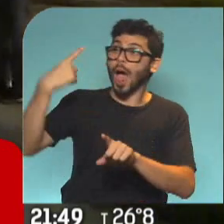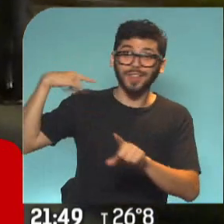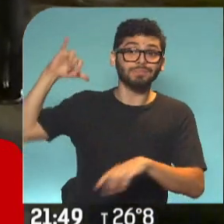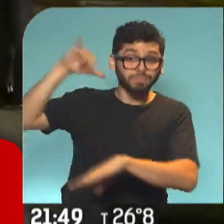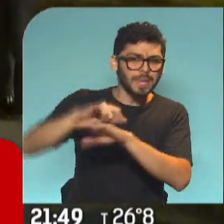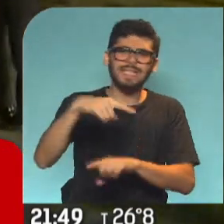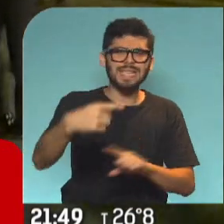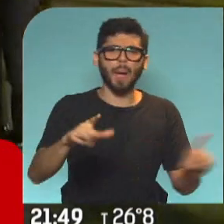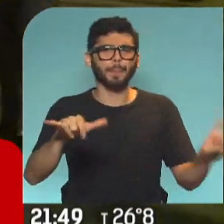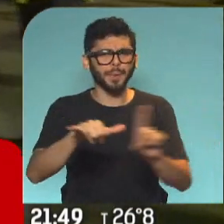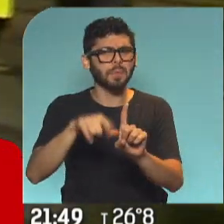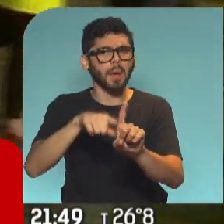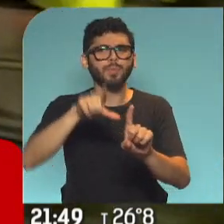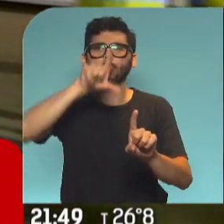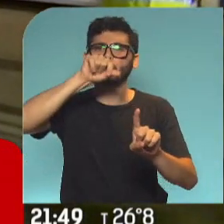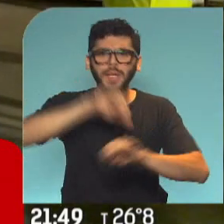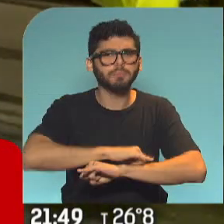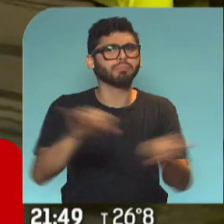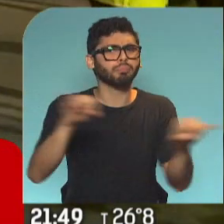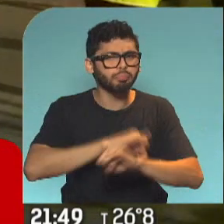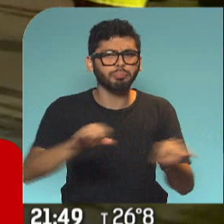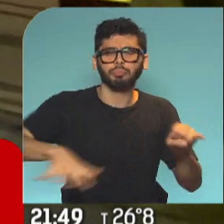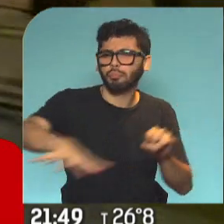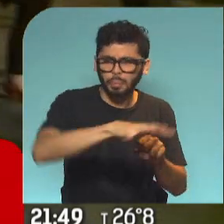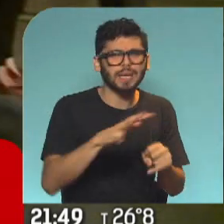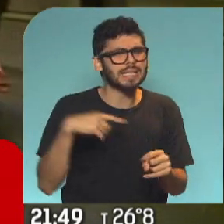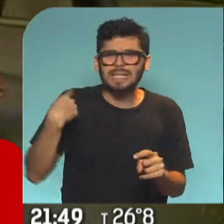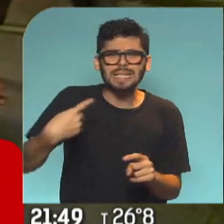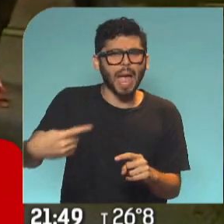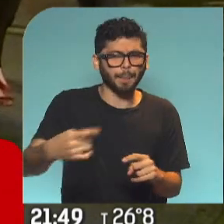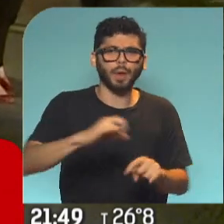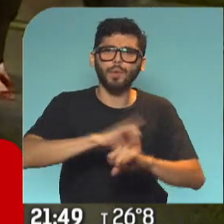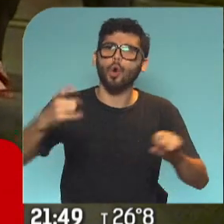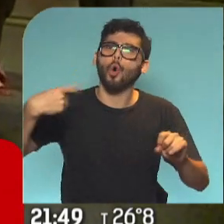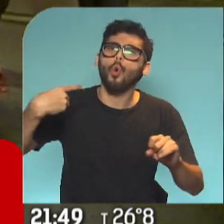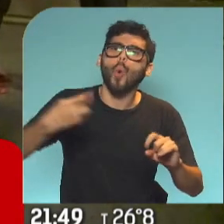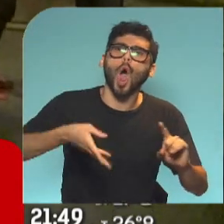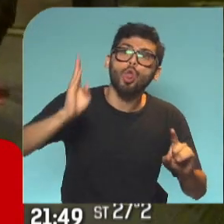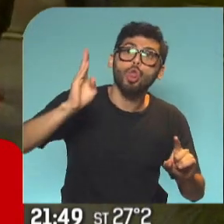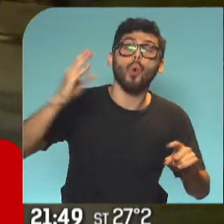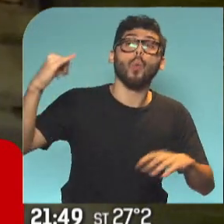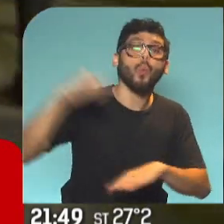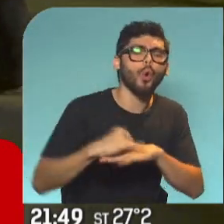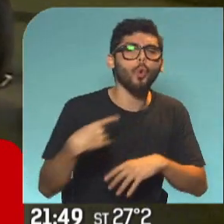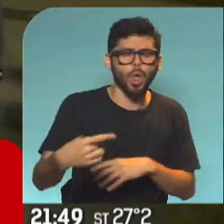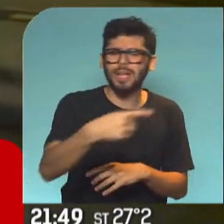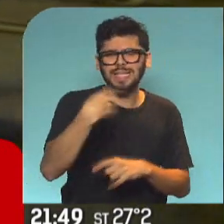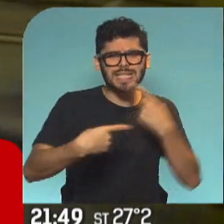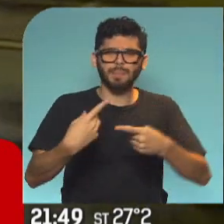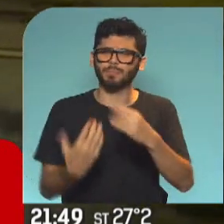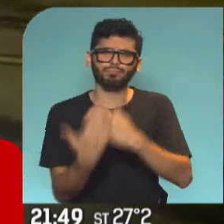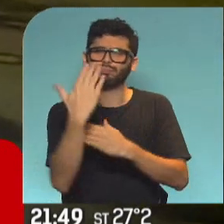de su cuenta de Twitter mantiene informada a la sociedad Claro, también, claro. Respecto a los vuelos y a la llegada de los horarios, ¿no? Y los